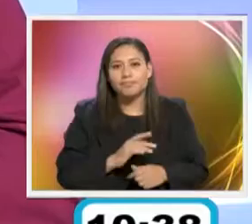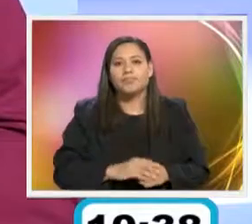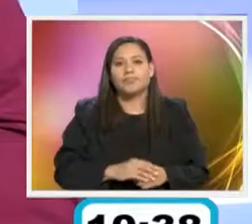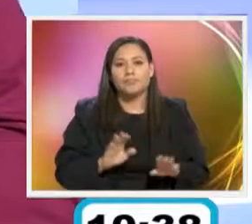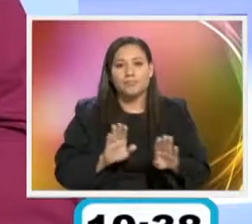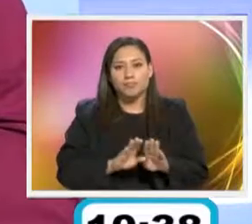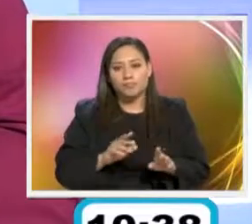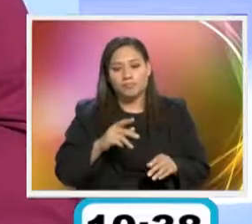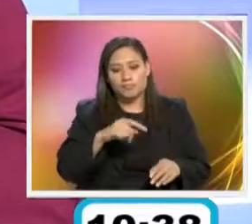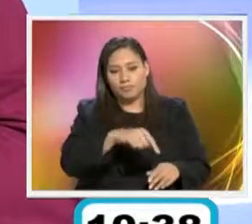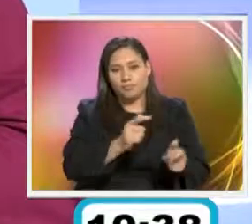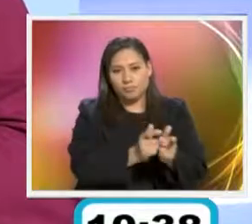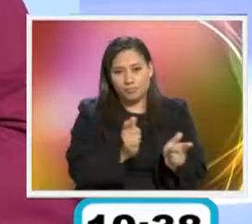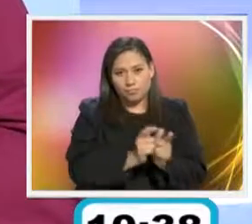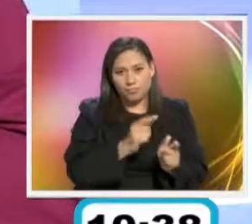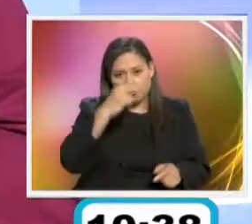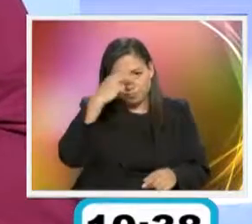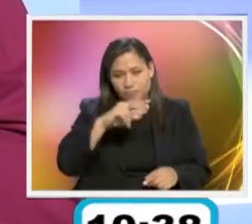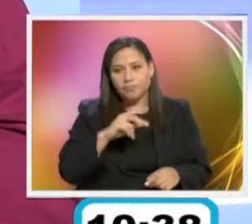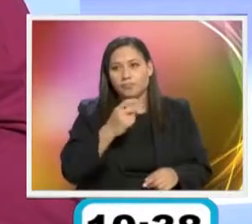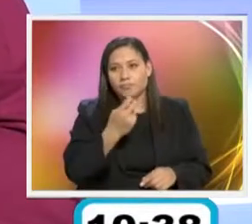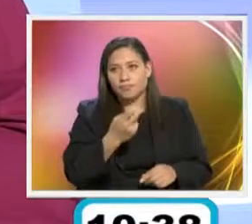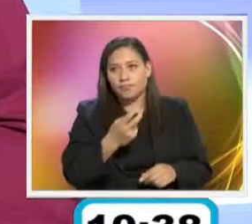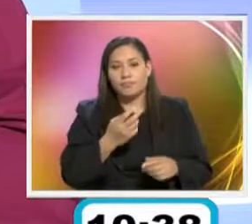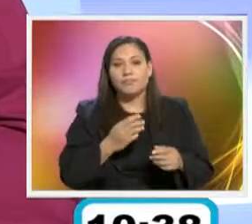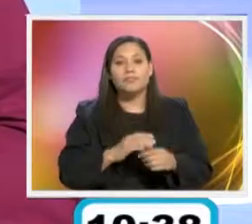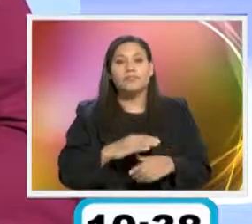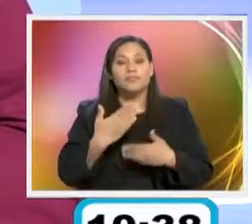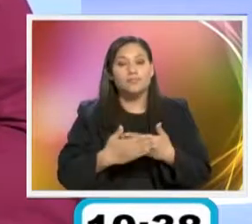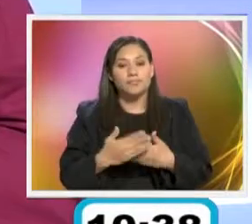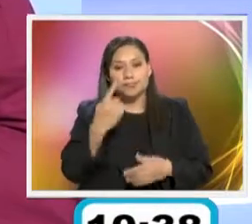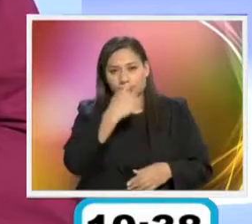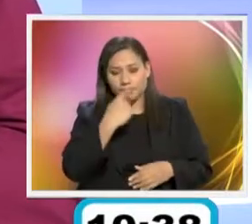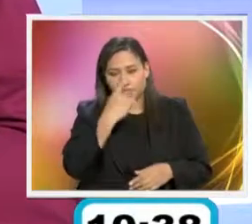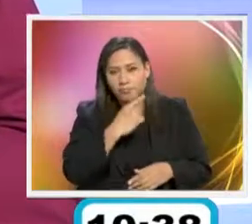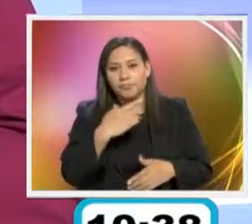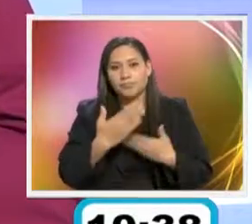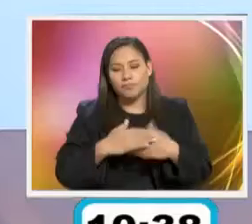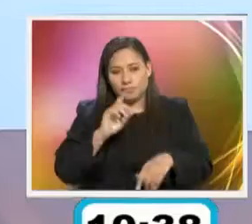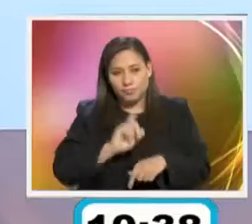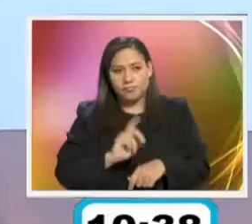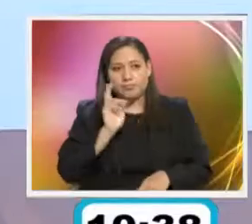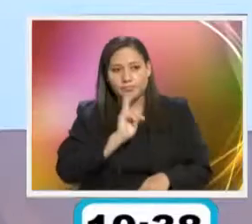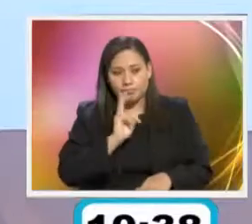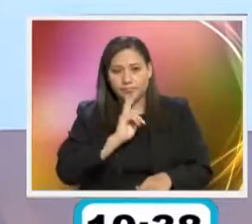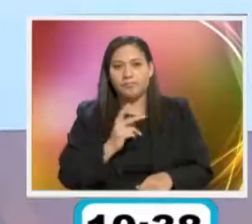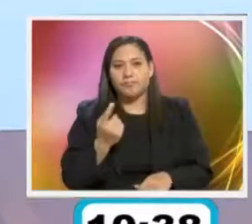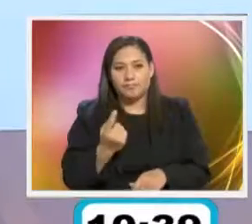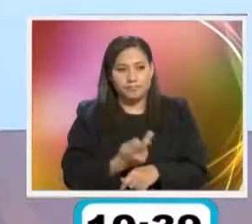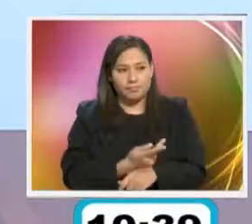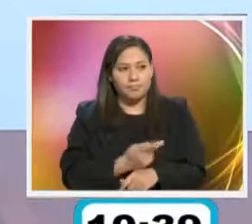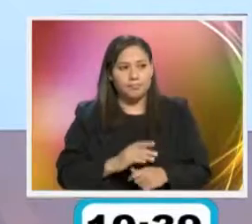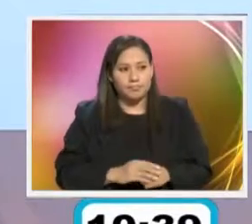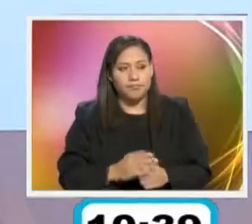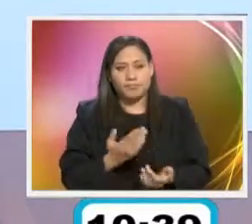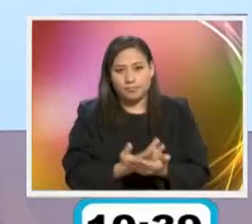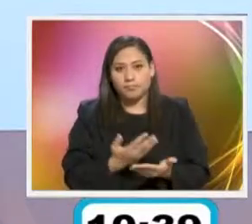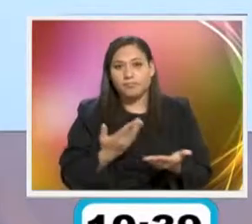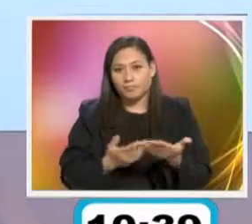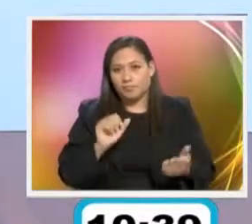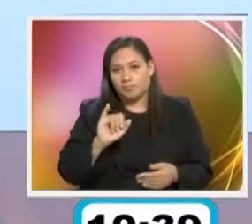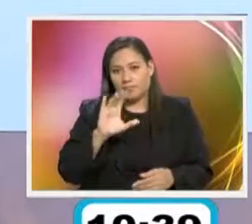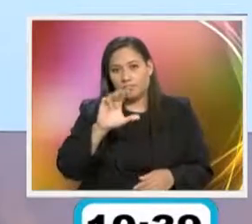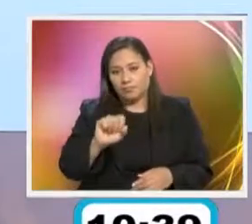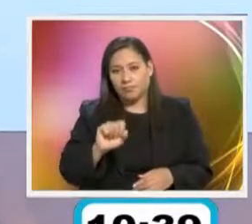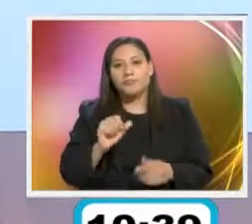participando pues nuestra delegación mexicana en estas disciplinas en las próximas horas y en los próximos días. A ver qué tal, a ver, esperemos que ahora sí alcancemos